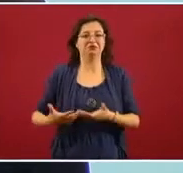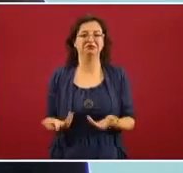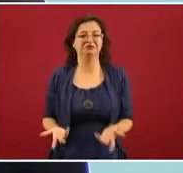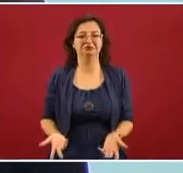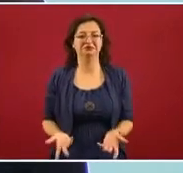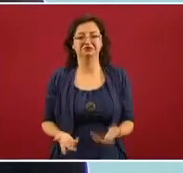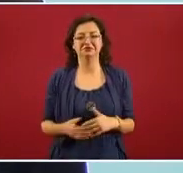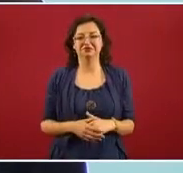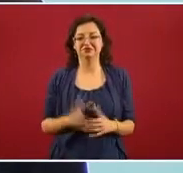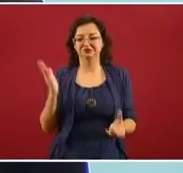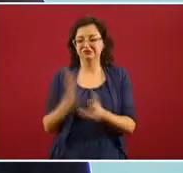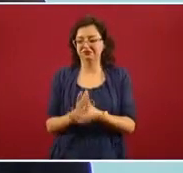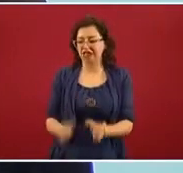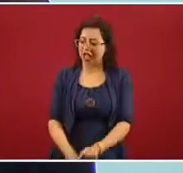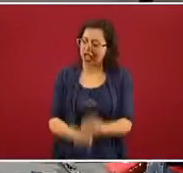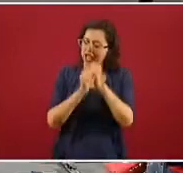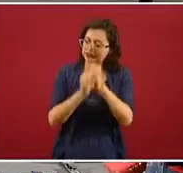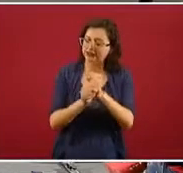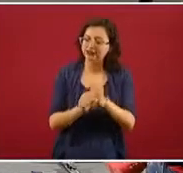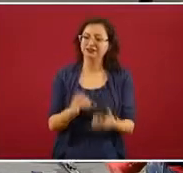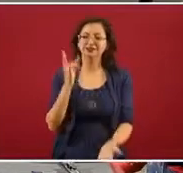nos echamos un lonche nomás.